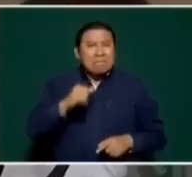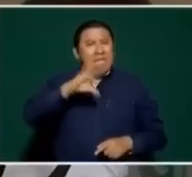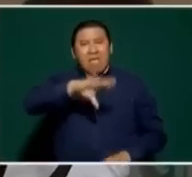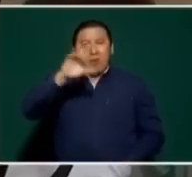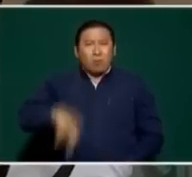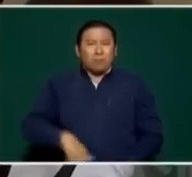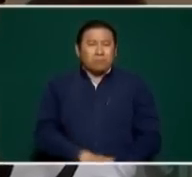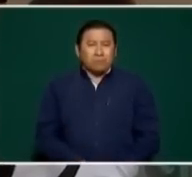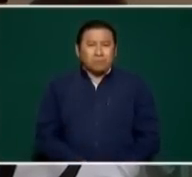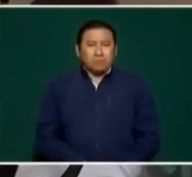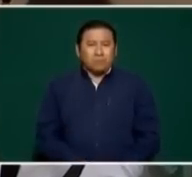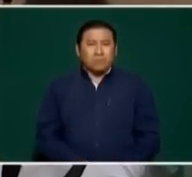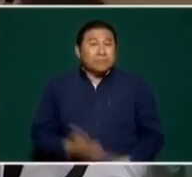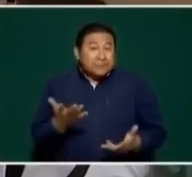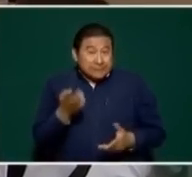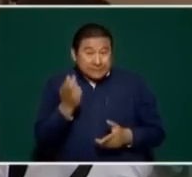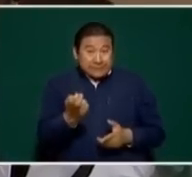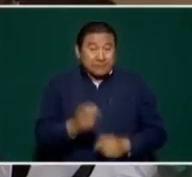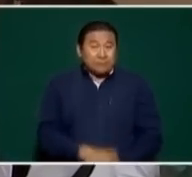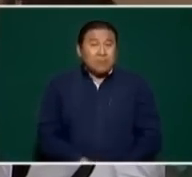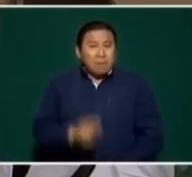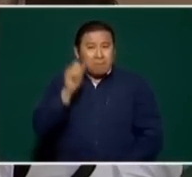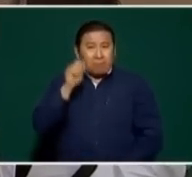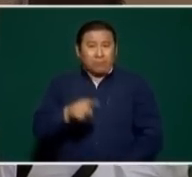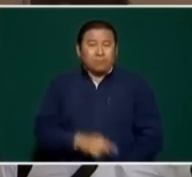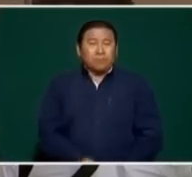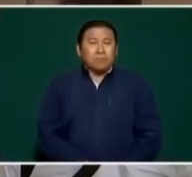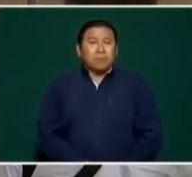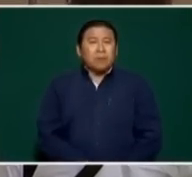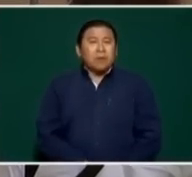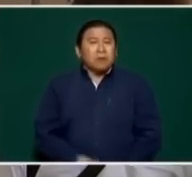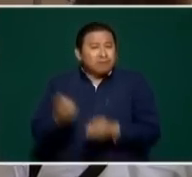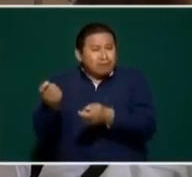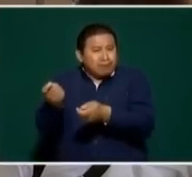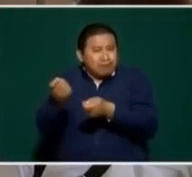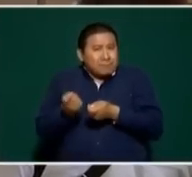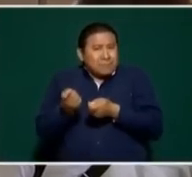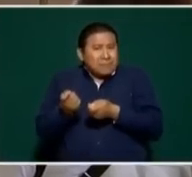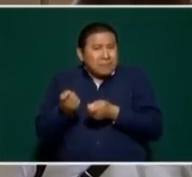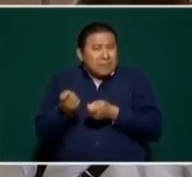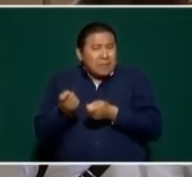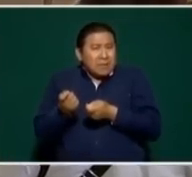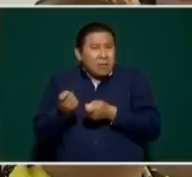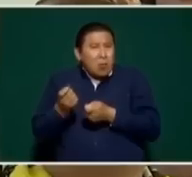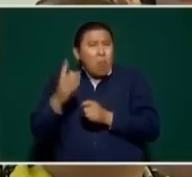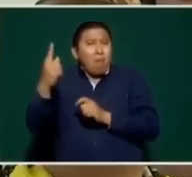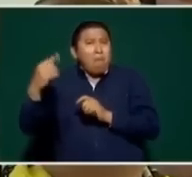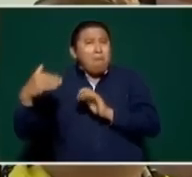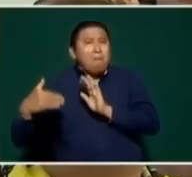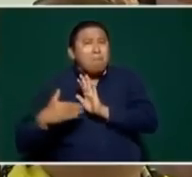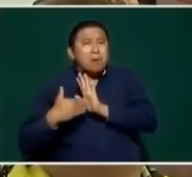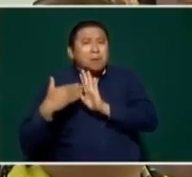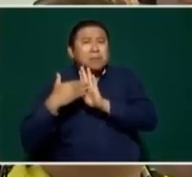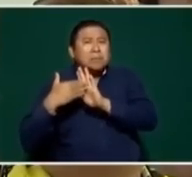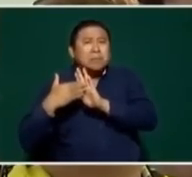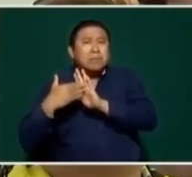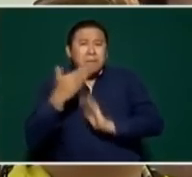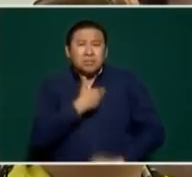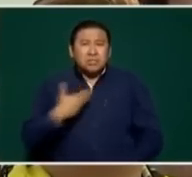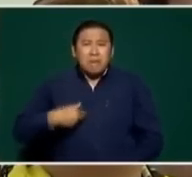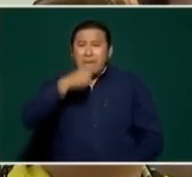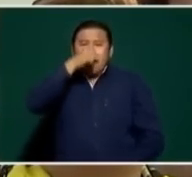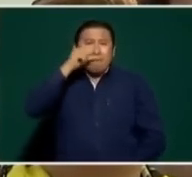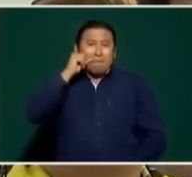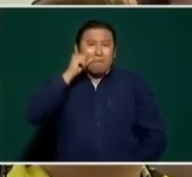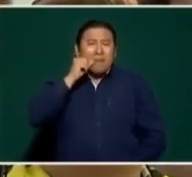Cancún. En este caso también percibe una publicidad de 1,000,000 pesos en el municipio de Benito